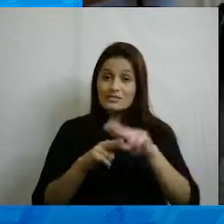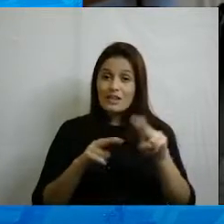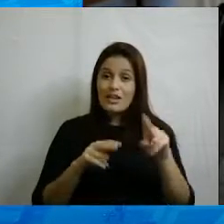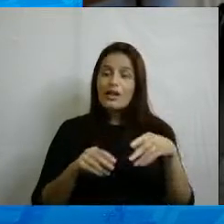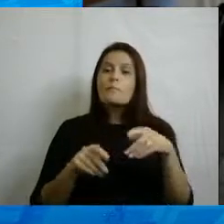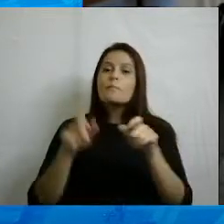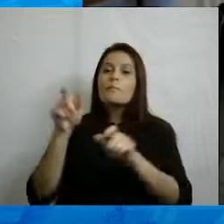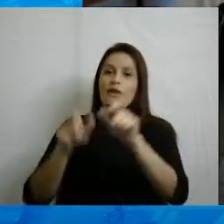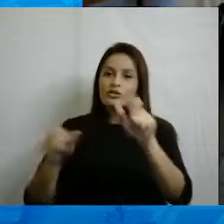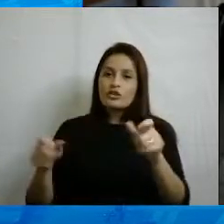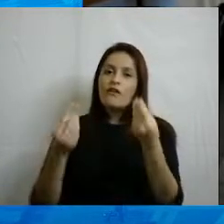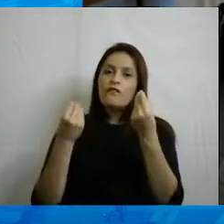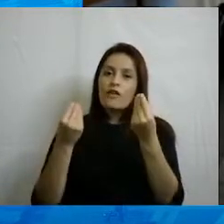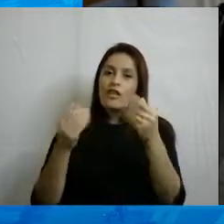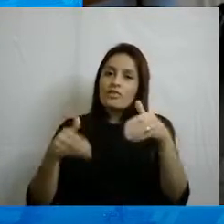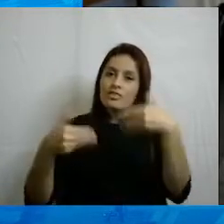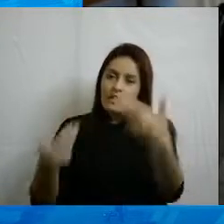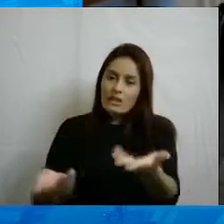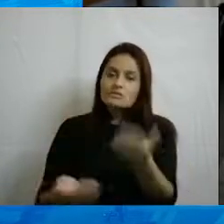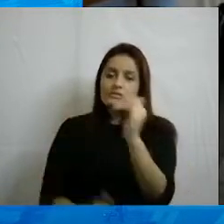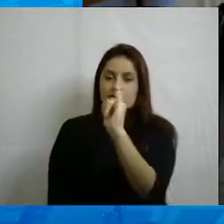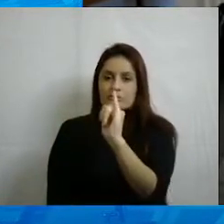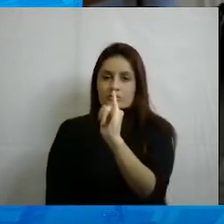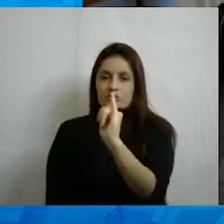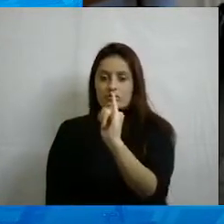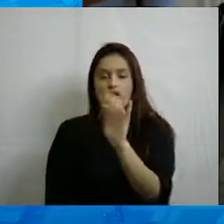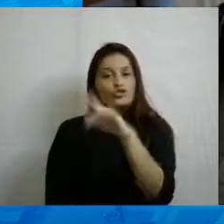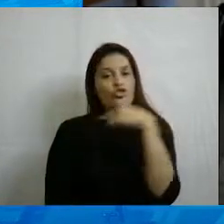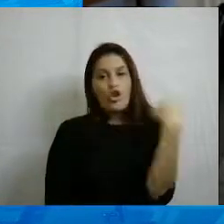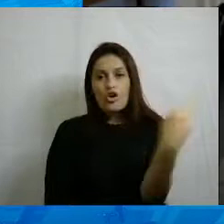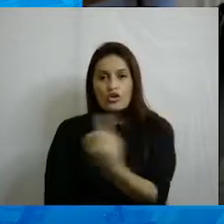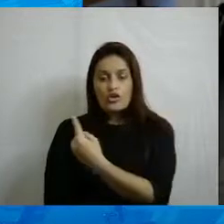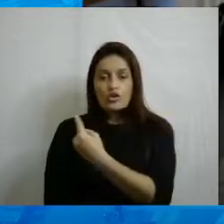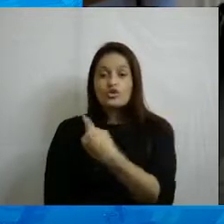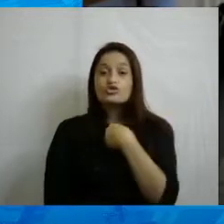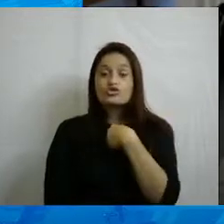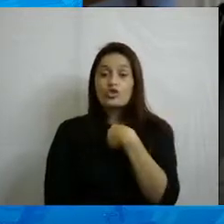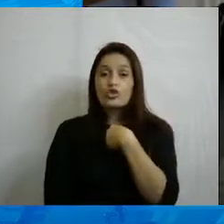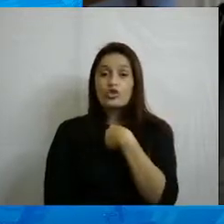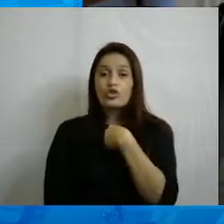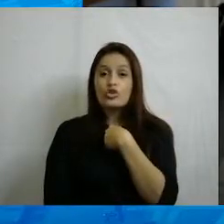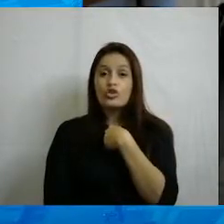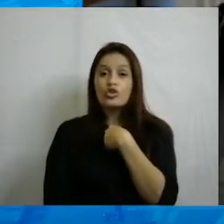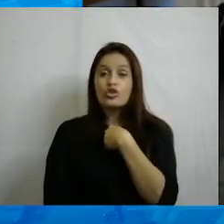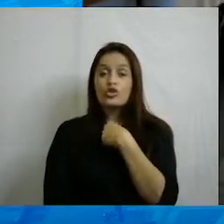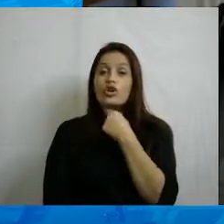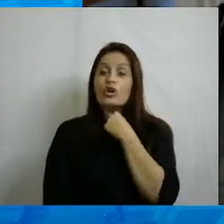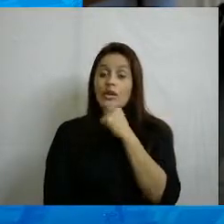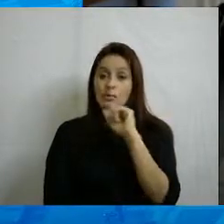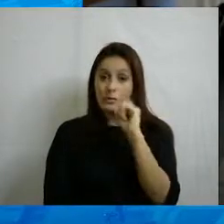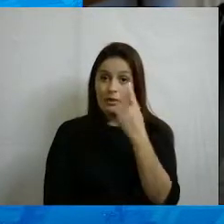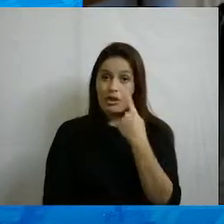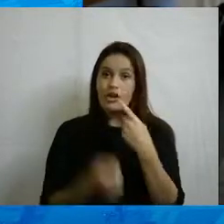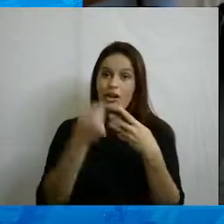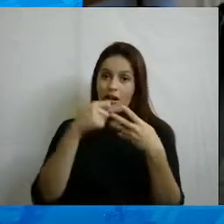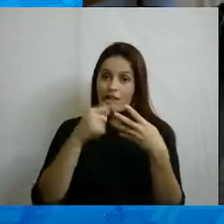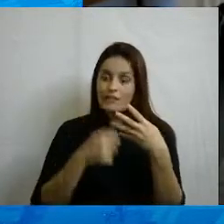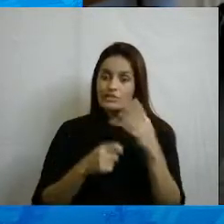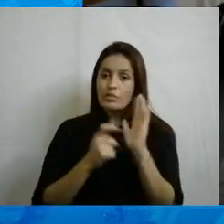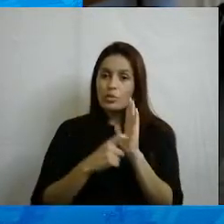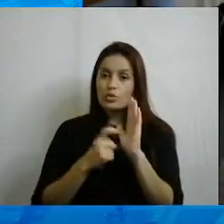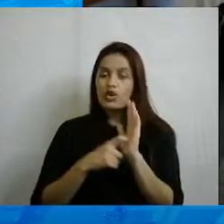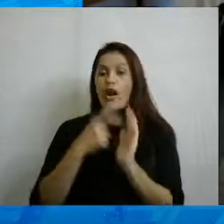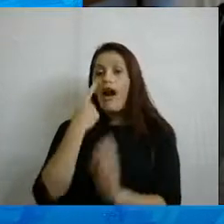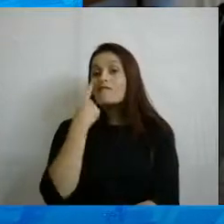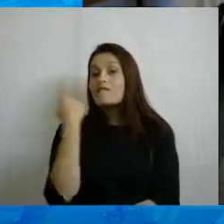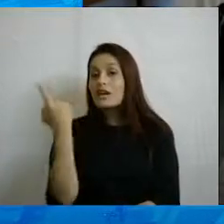bienestar a toda la comunidad en general. Y yo lo que haría sería revisar el punto, verlo con la dirección